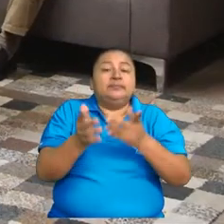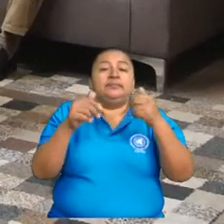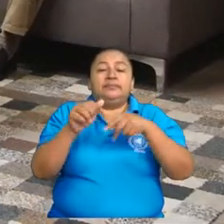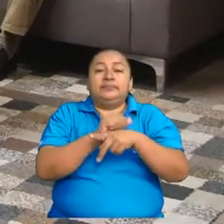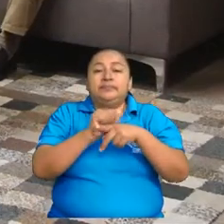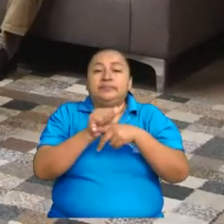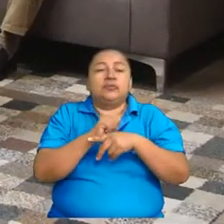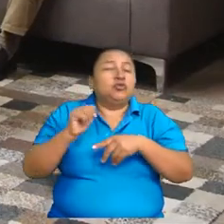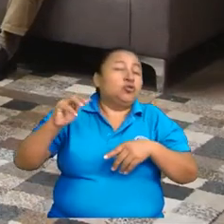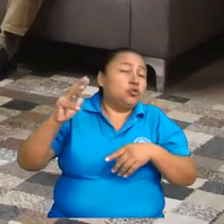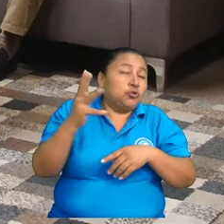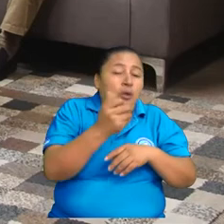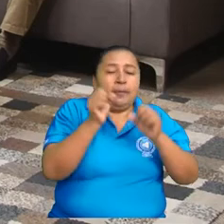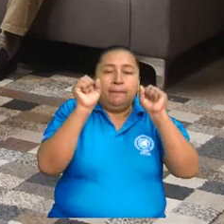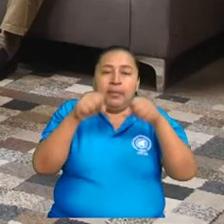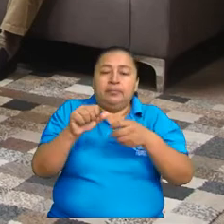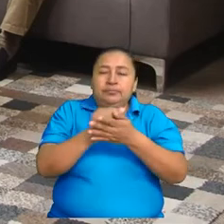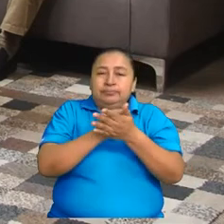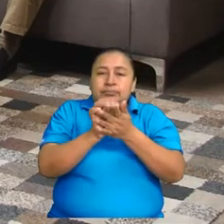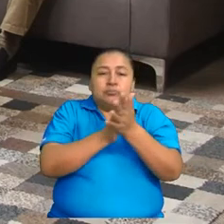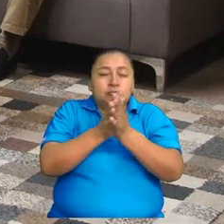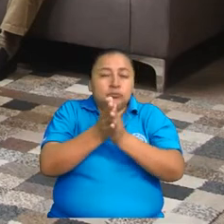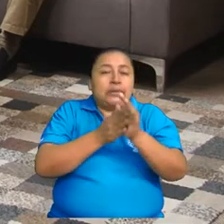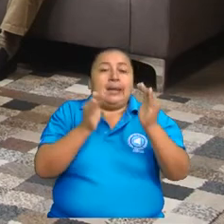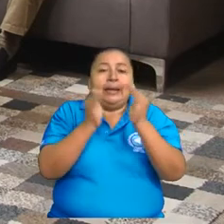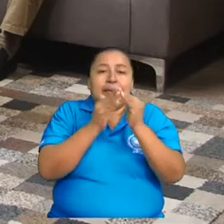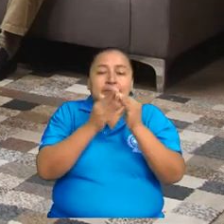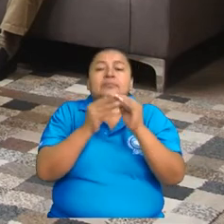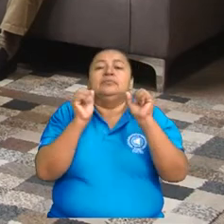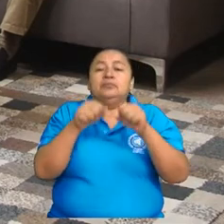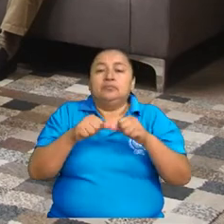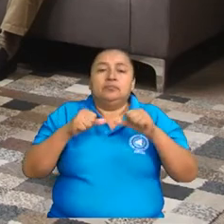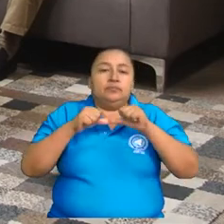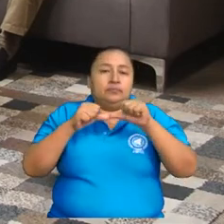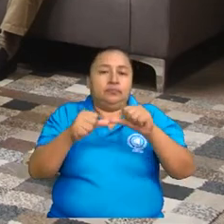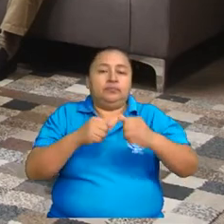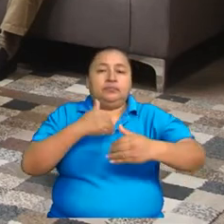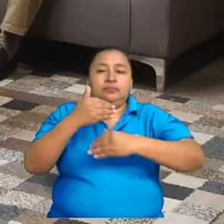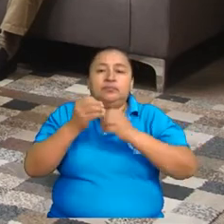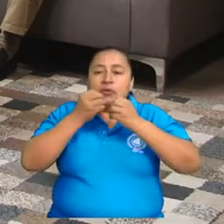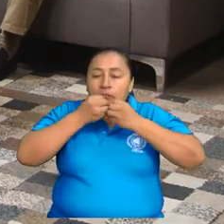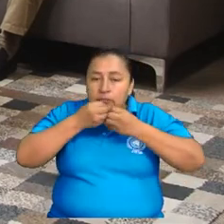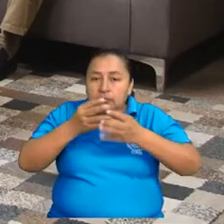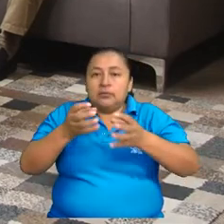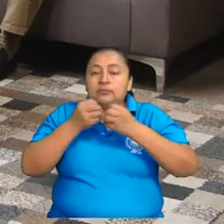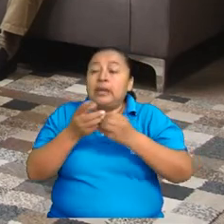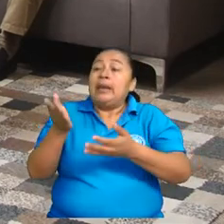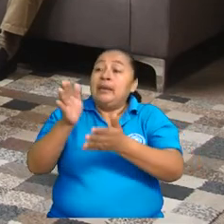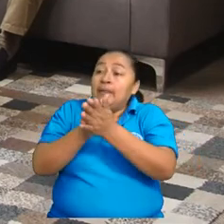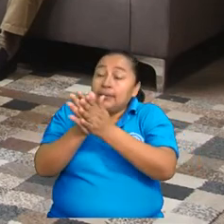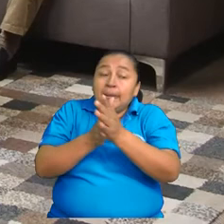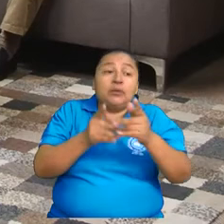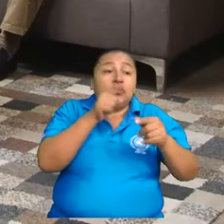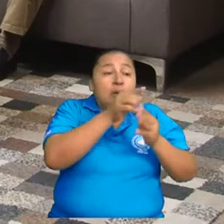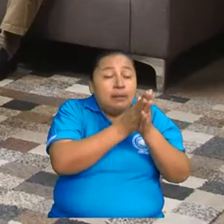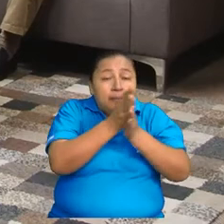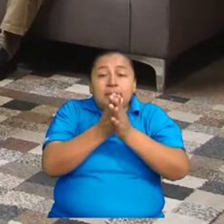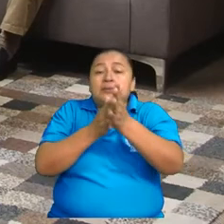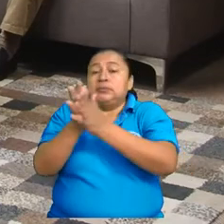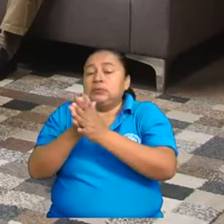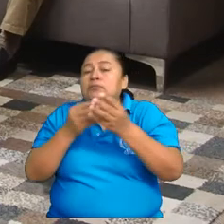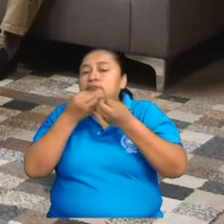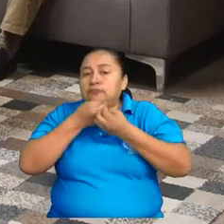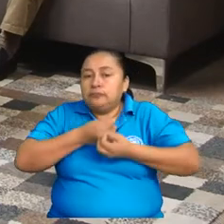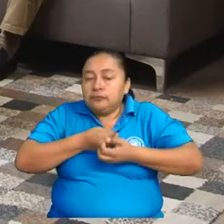todas estas medidas preventivas desde nuestro hogar y nosotros seguir difundiendo estas medidas, que es importante, pues hasta que